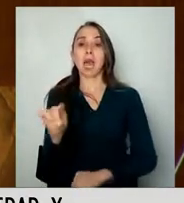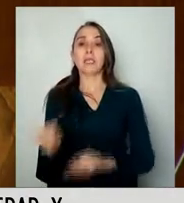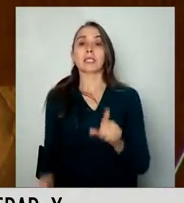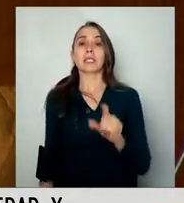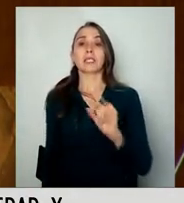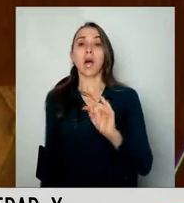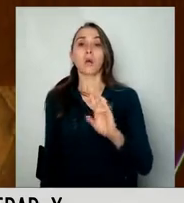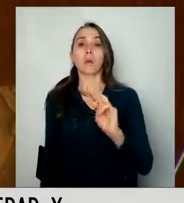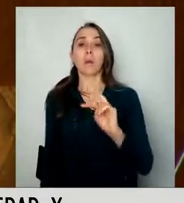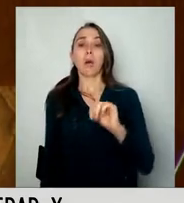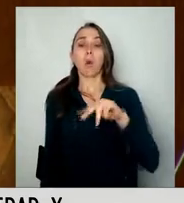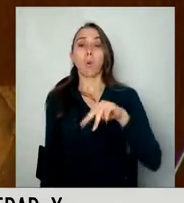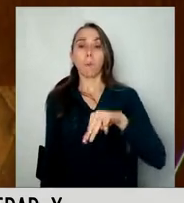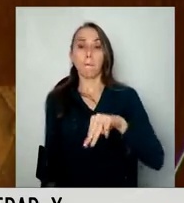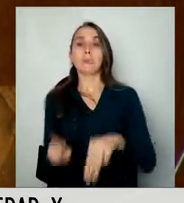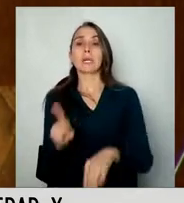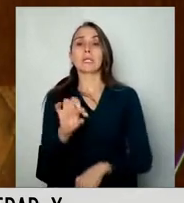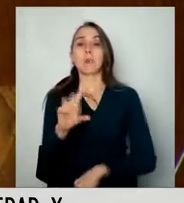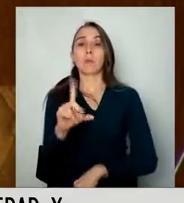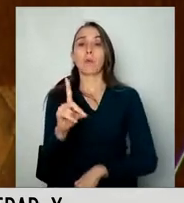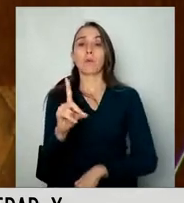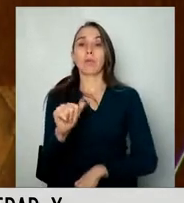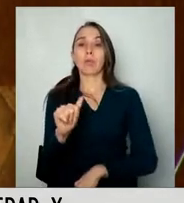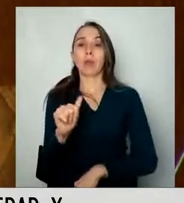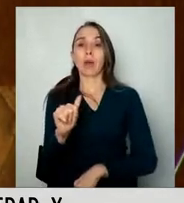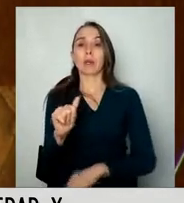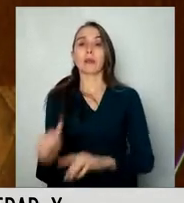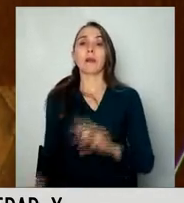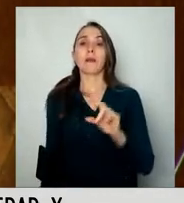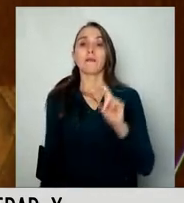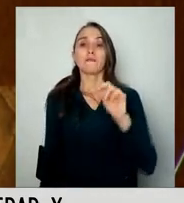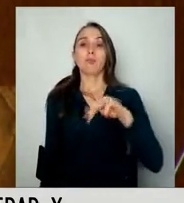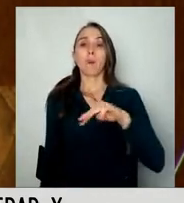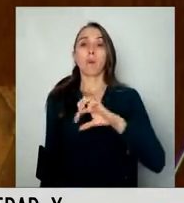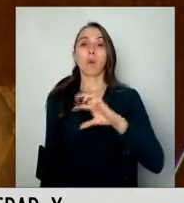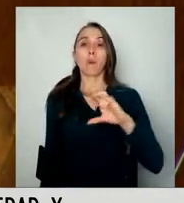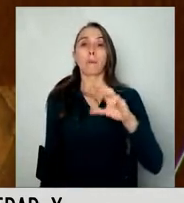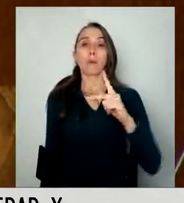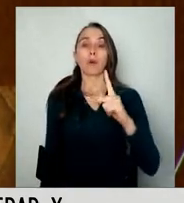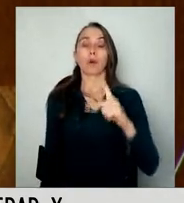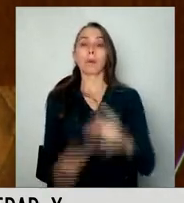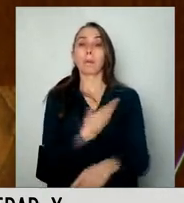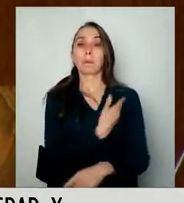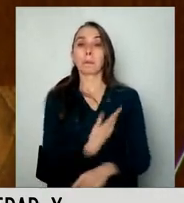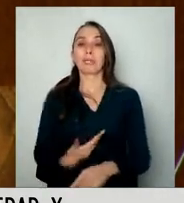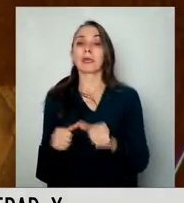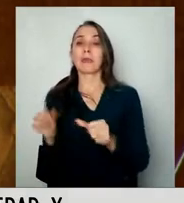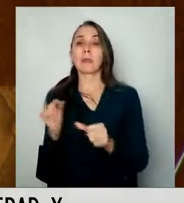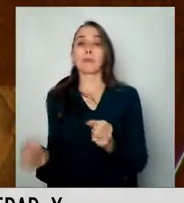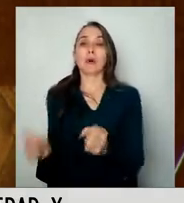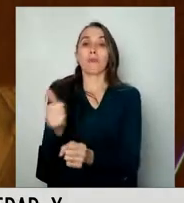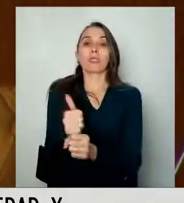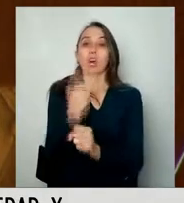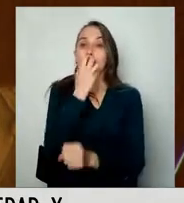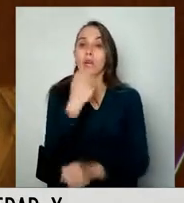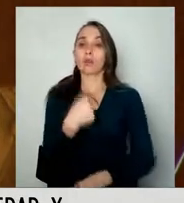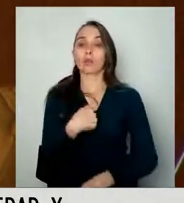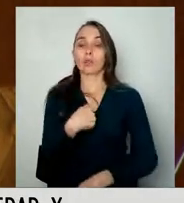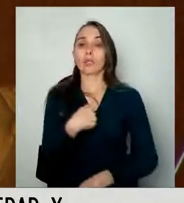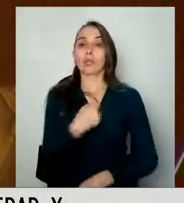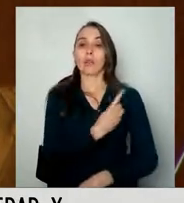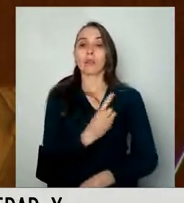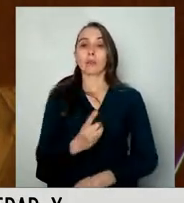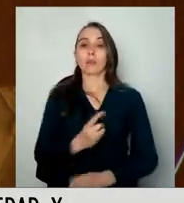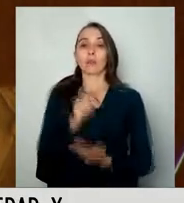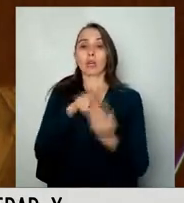Alexis Sepúlveda Gastón el presidente accidental Jaime Naranjo y este diputado informante es